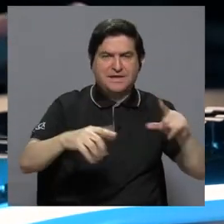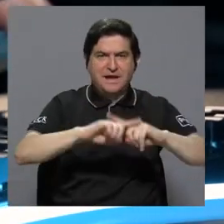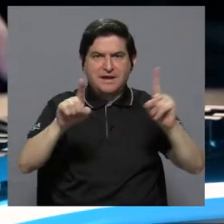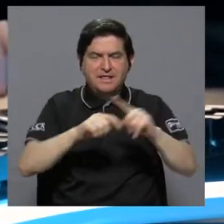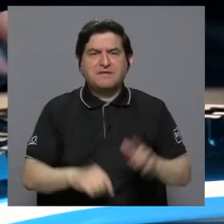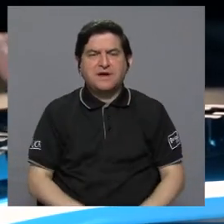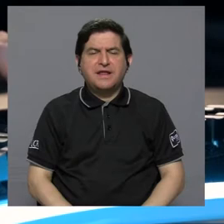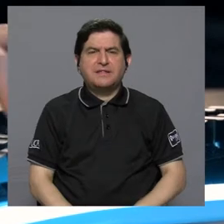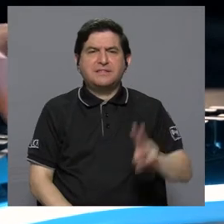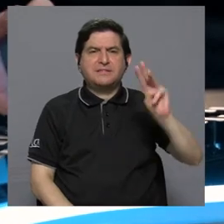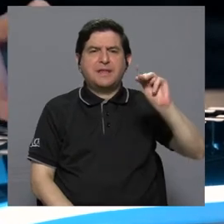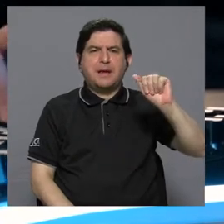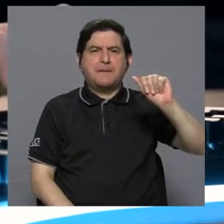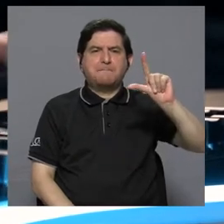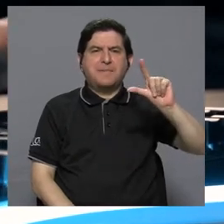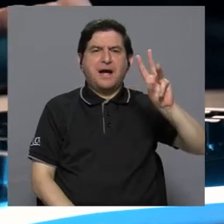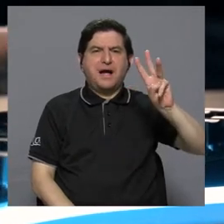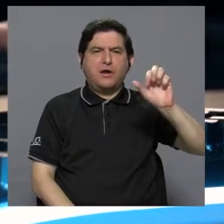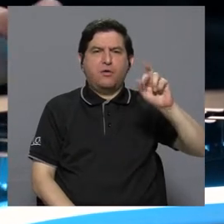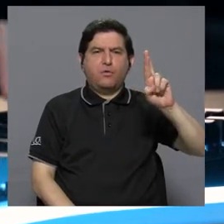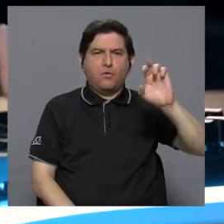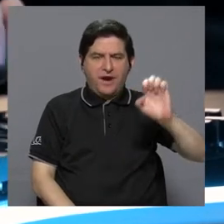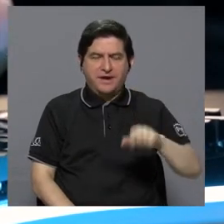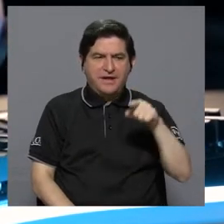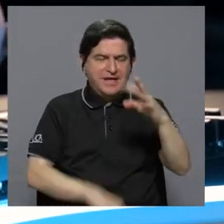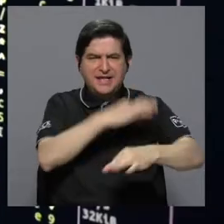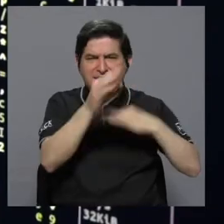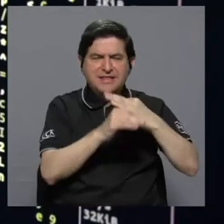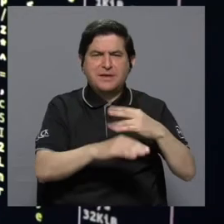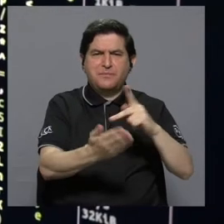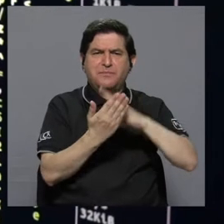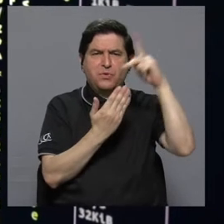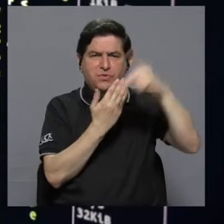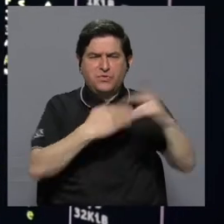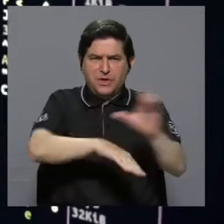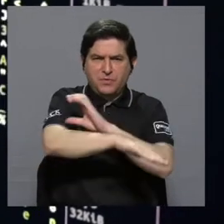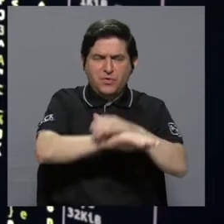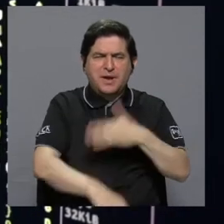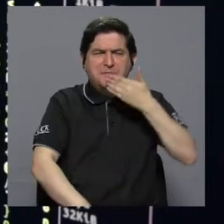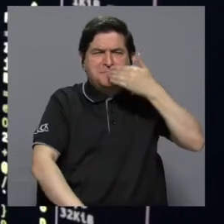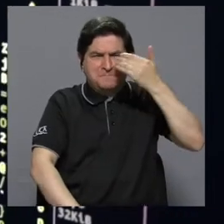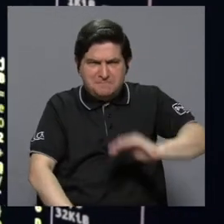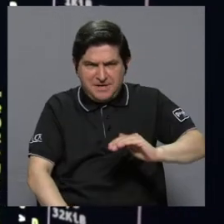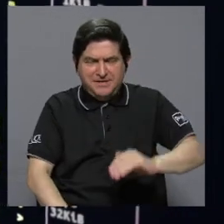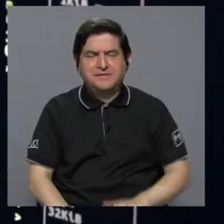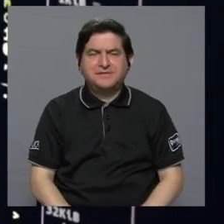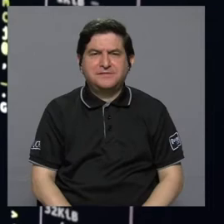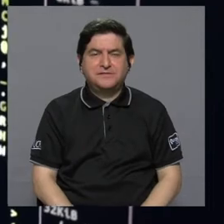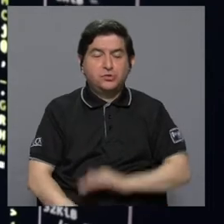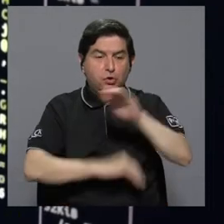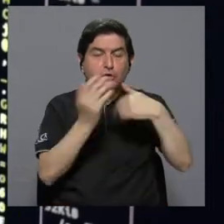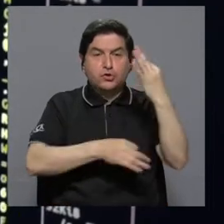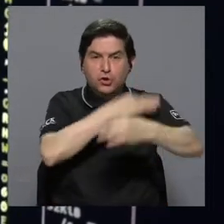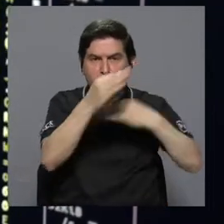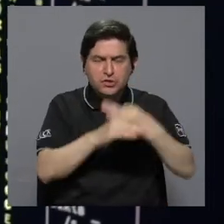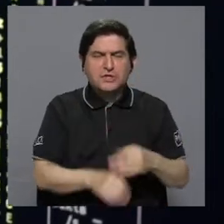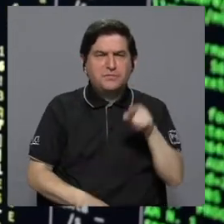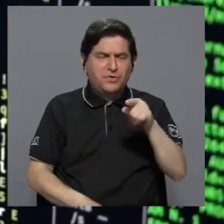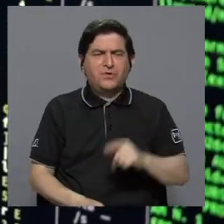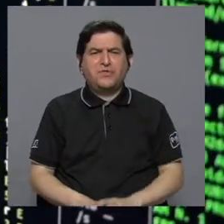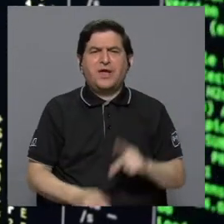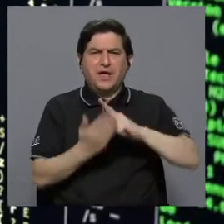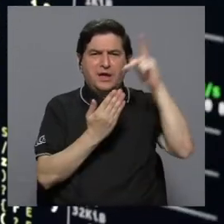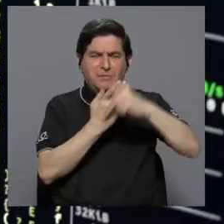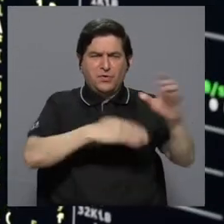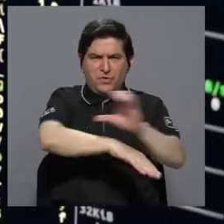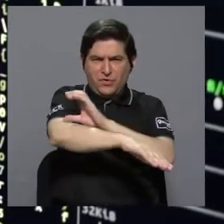diferentes malwares. Un malware es un tipo de software malicioso. Normalmente cualquier tipo de software malicioso es lo que se